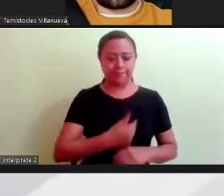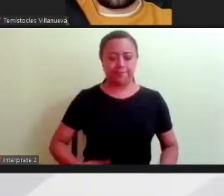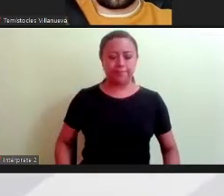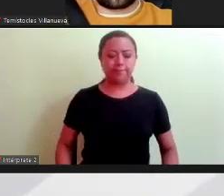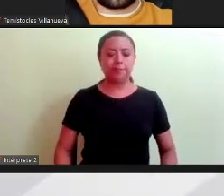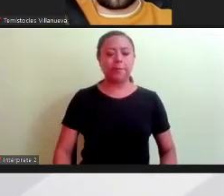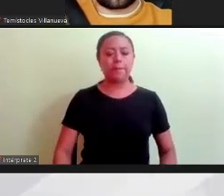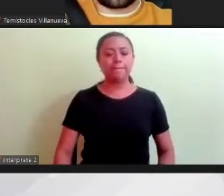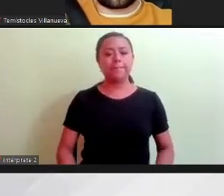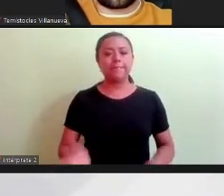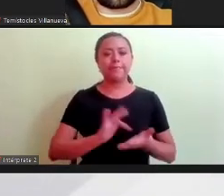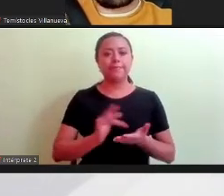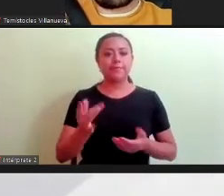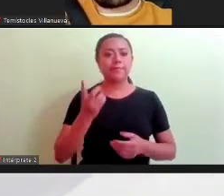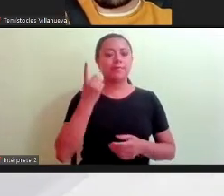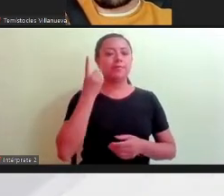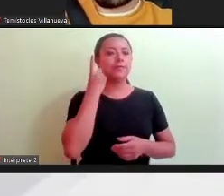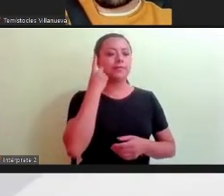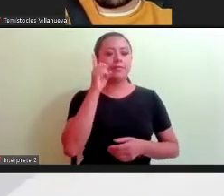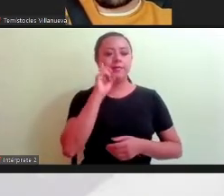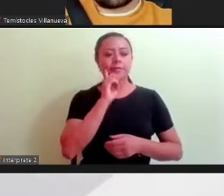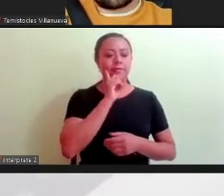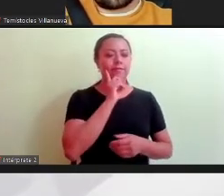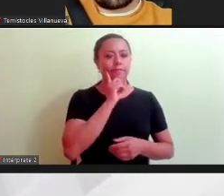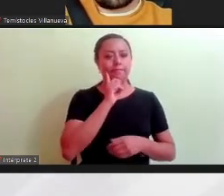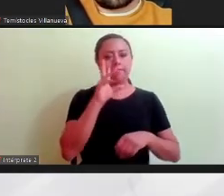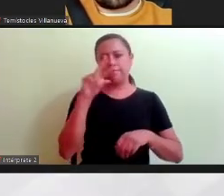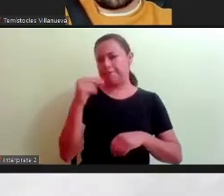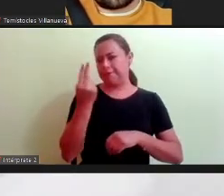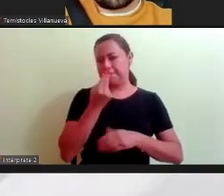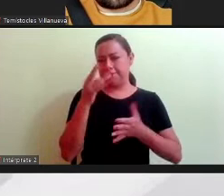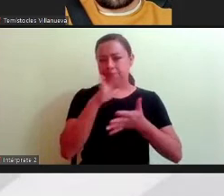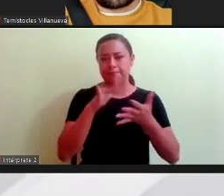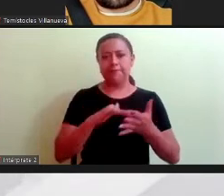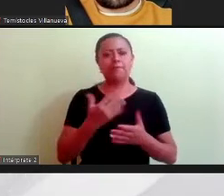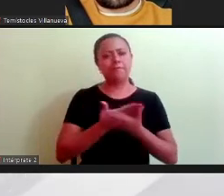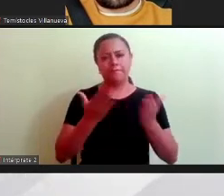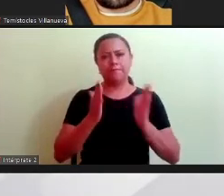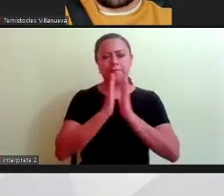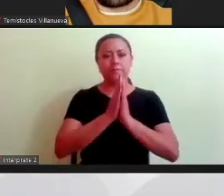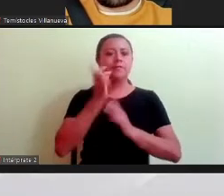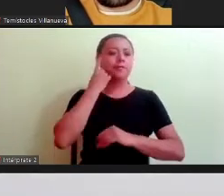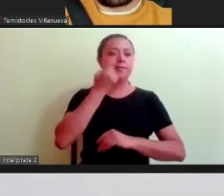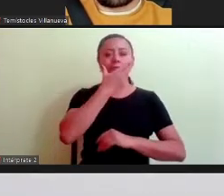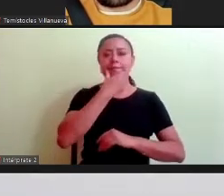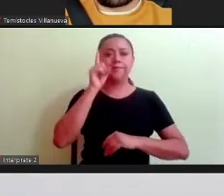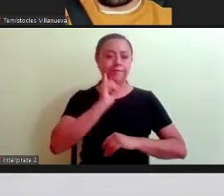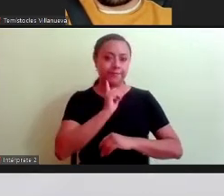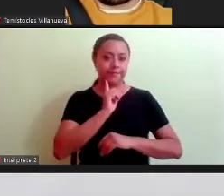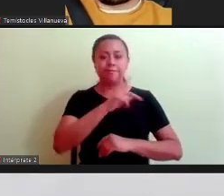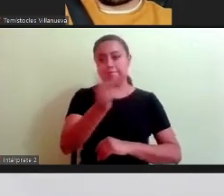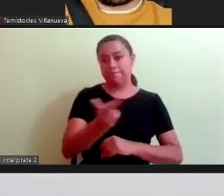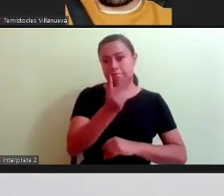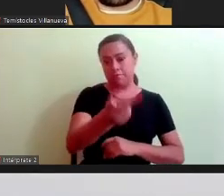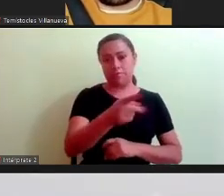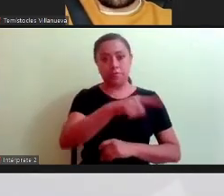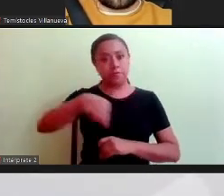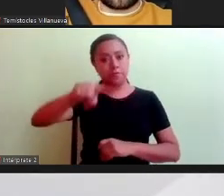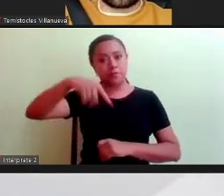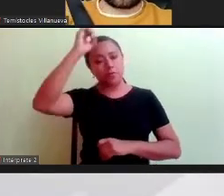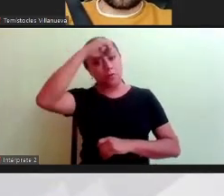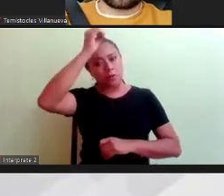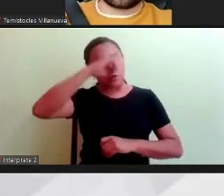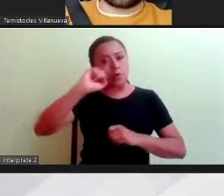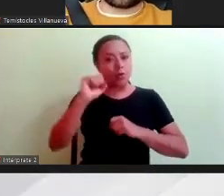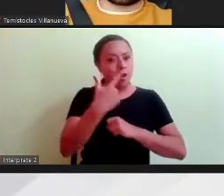Se dispensa la lectura del informe. Pido consulte a las diputadas y diputados asistentes si tienen comentarios